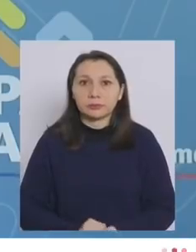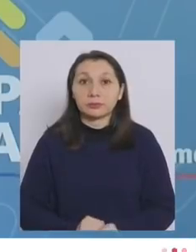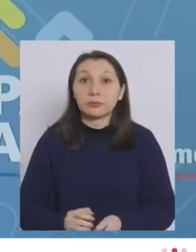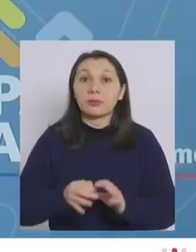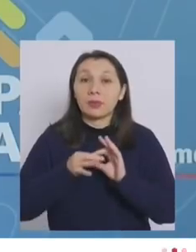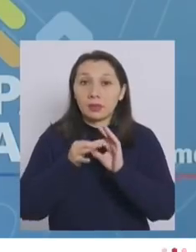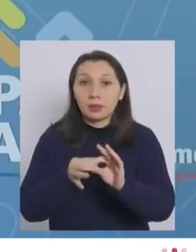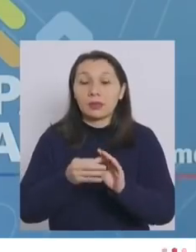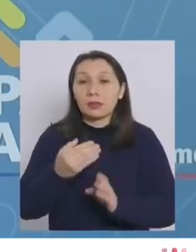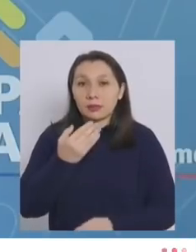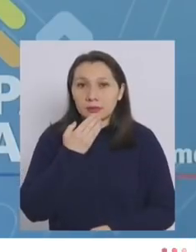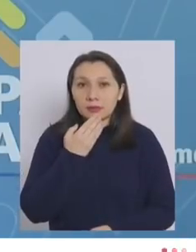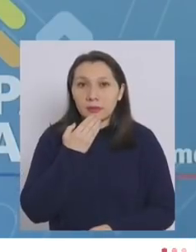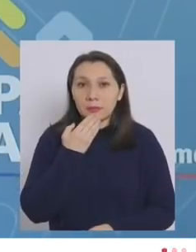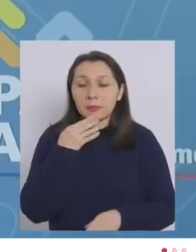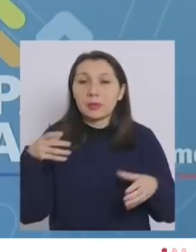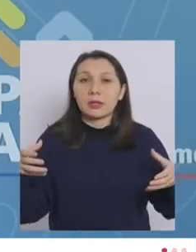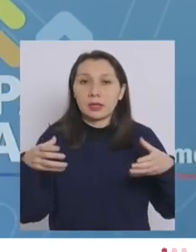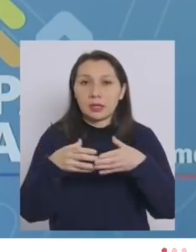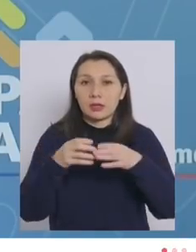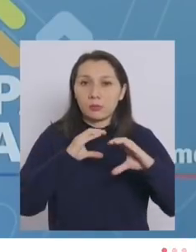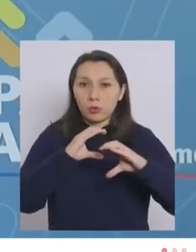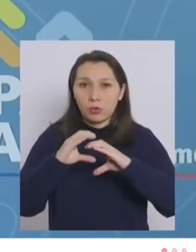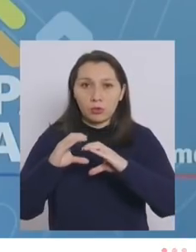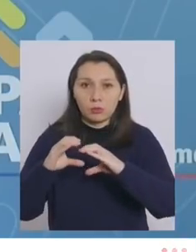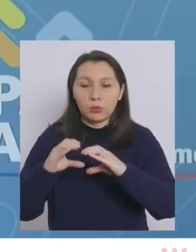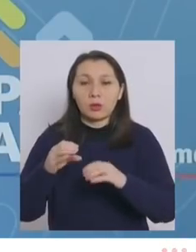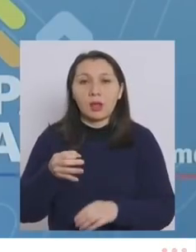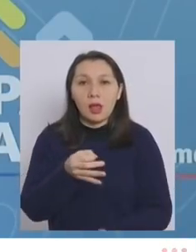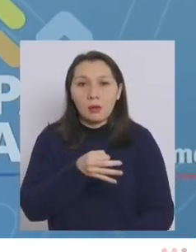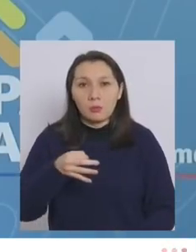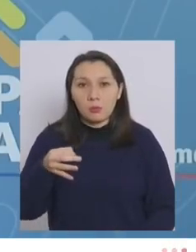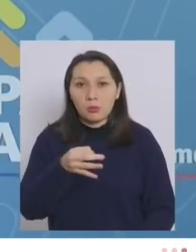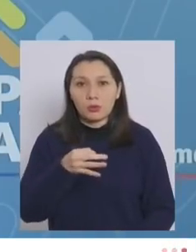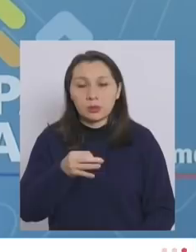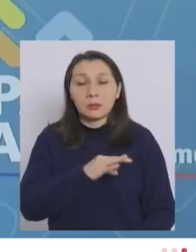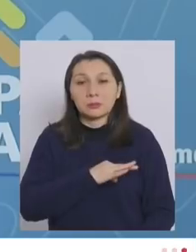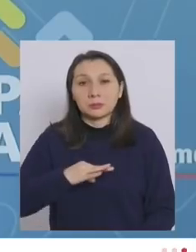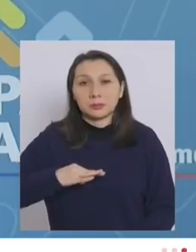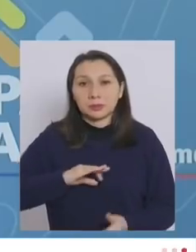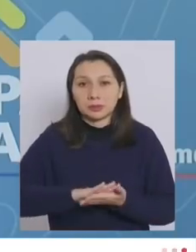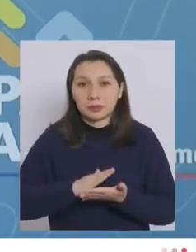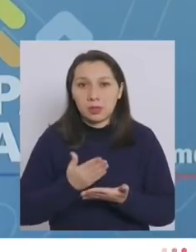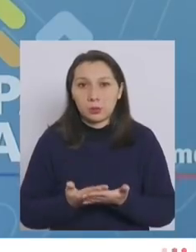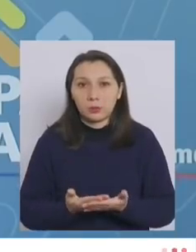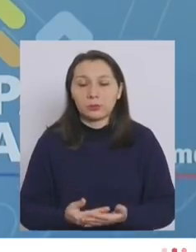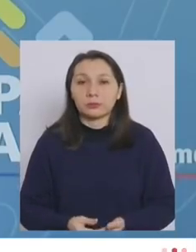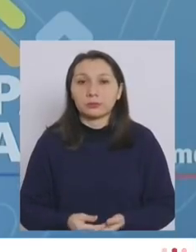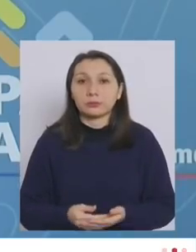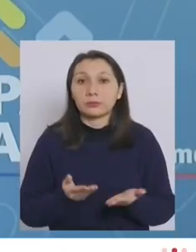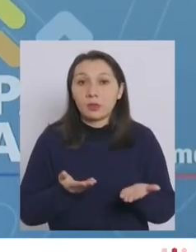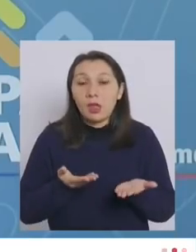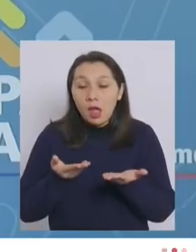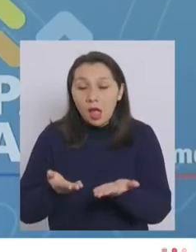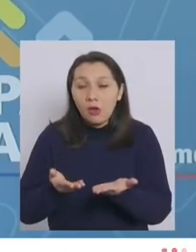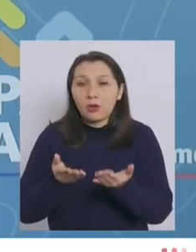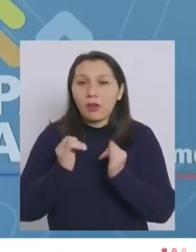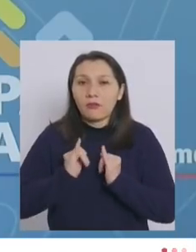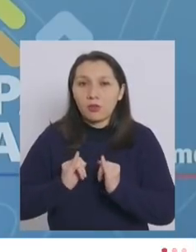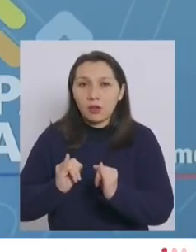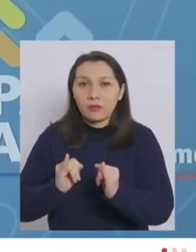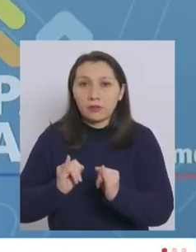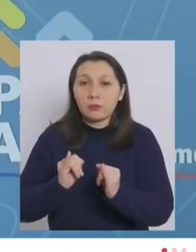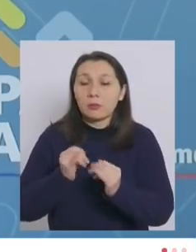Agradezco también al equipo de comunicaciones de La Moneda y del Ministerio de Salud. A continuación, daré